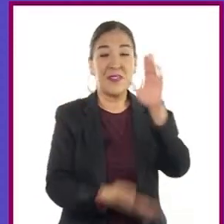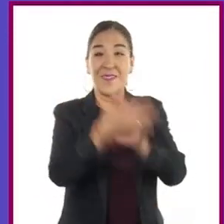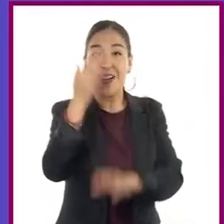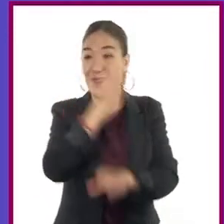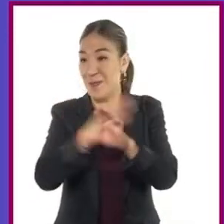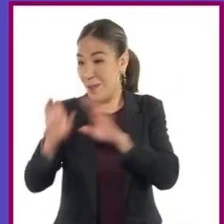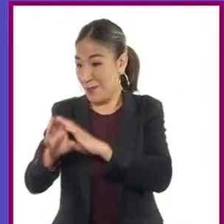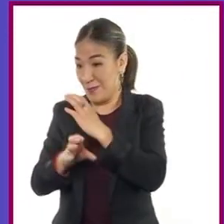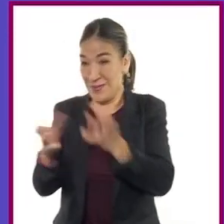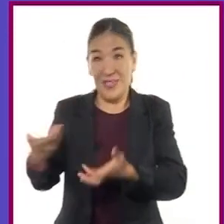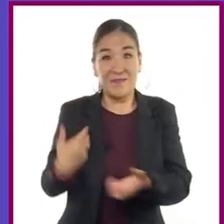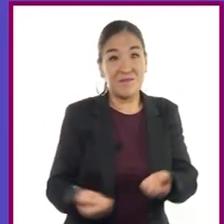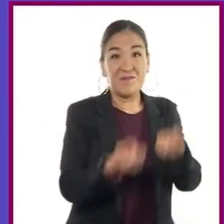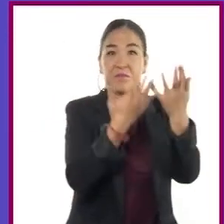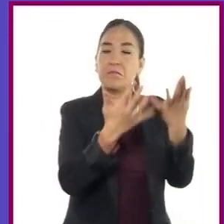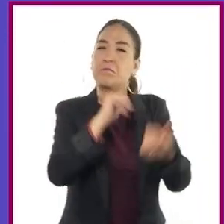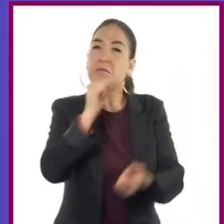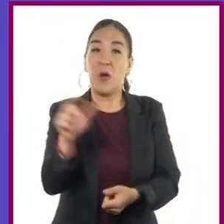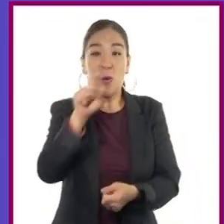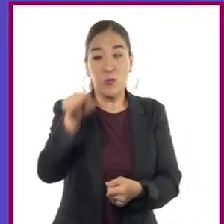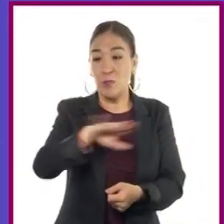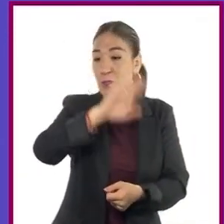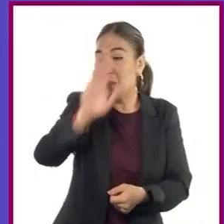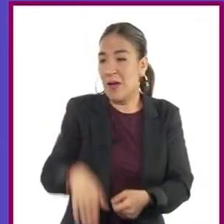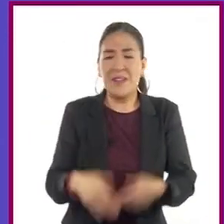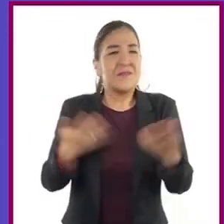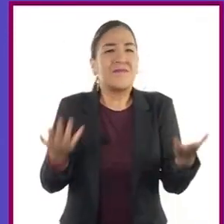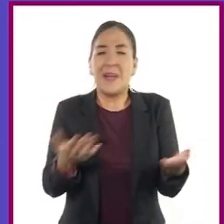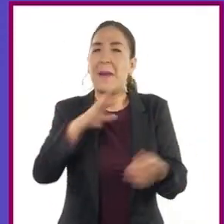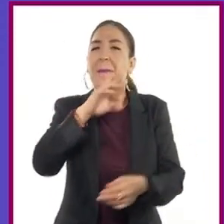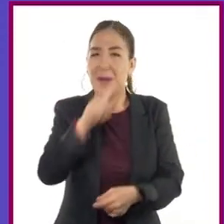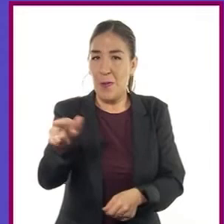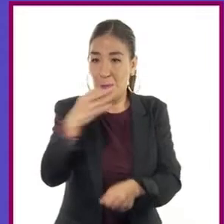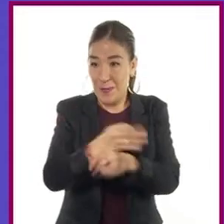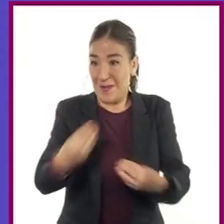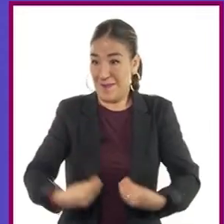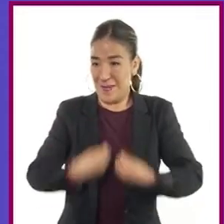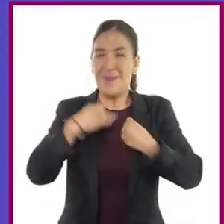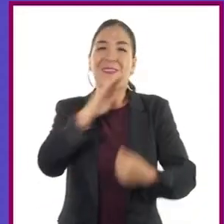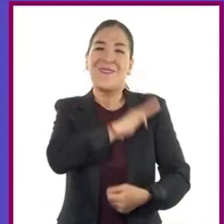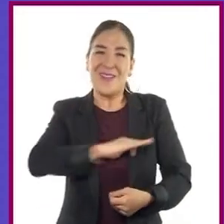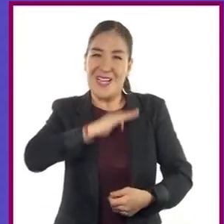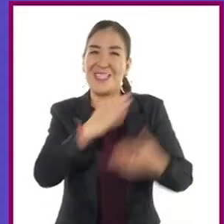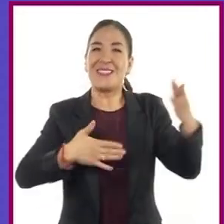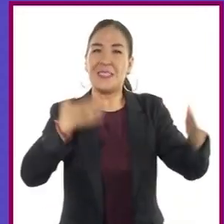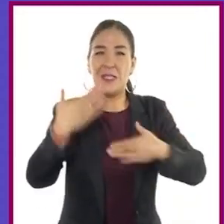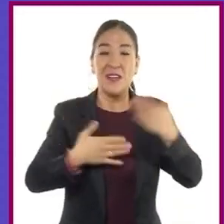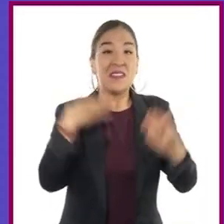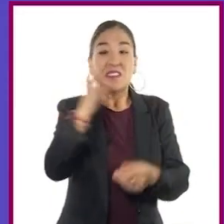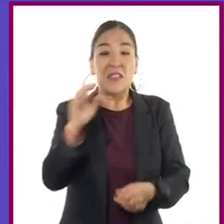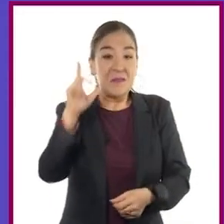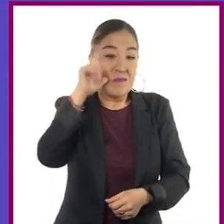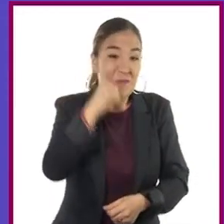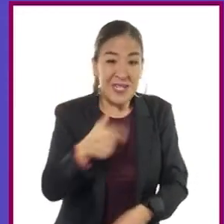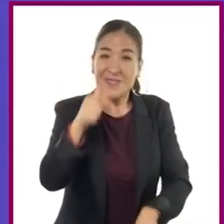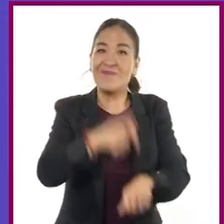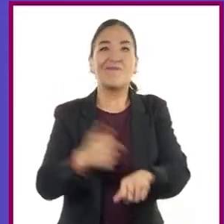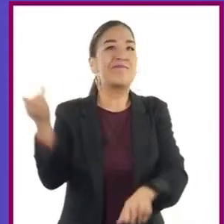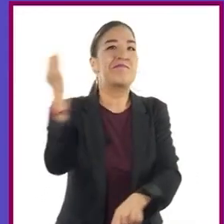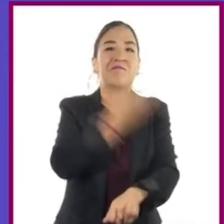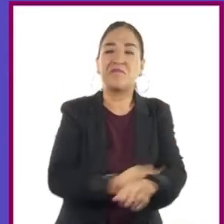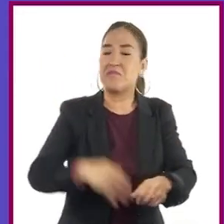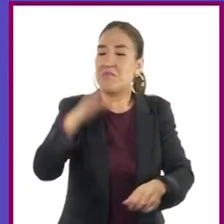se acerque el día de tu final. Vive feliz ahora mientras puedas. Tal vez mañana no tengas tiempo para sentirte